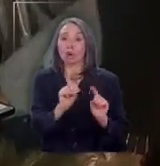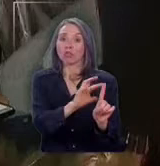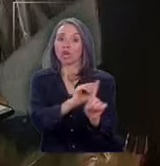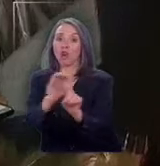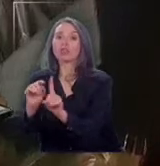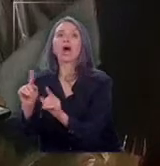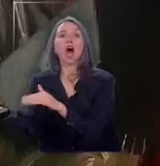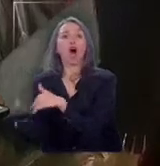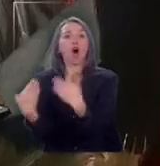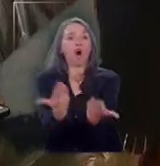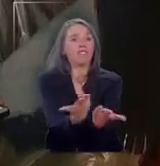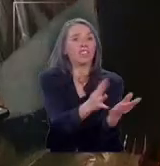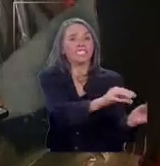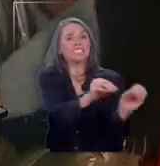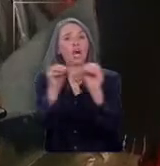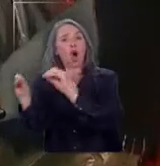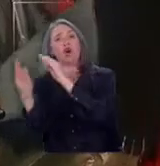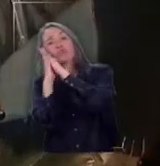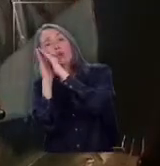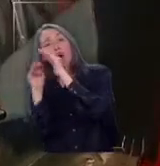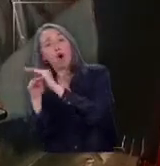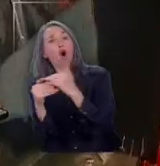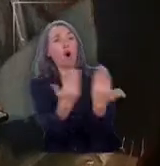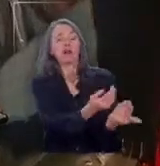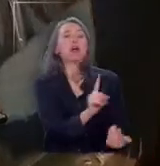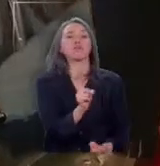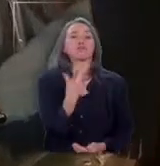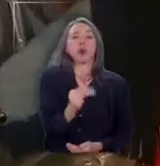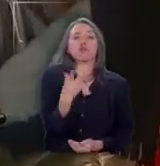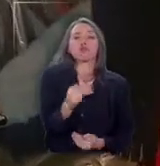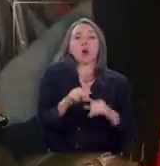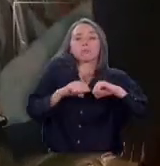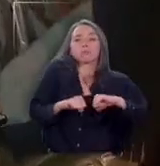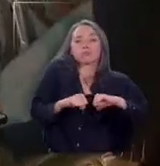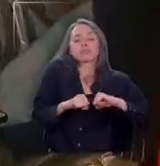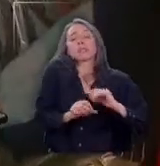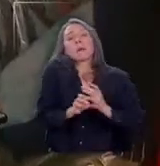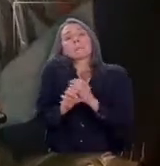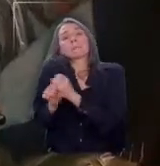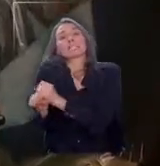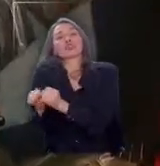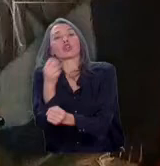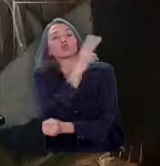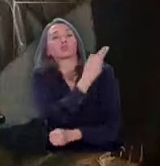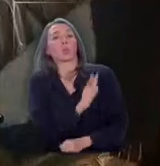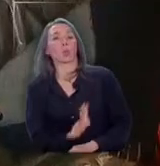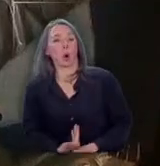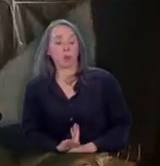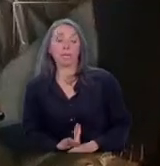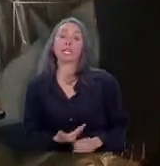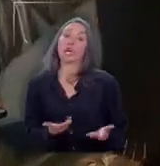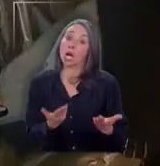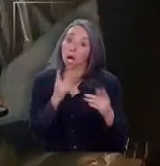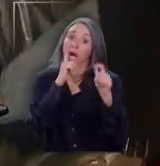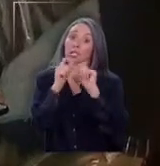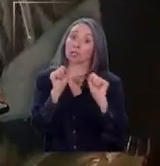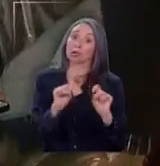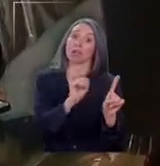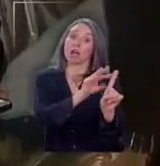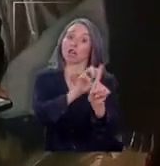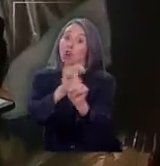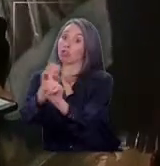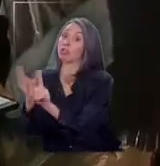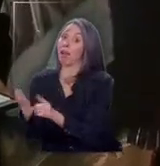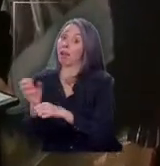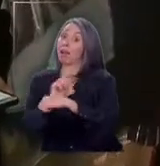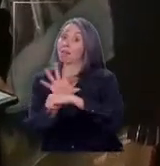albergues disponibles y no están yendo naturalmente es una medida de presión pero por otra parte también es una un foco de riesgo sanitario importante Así que